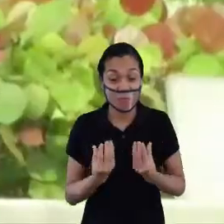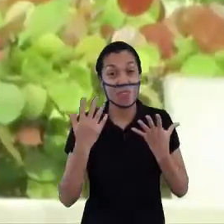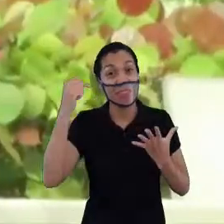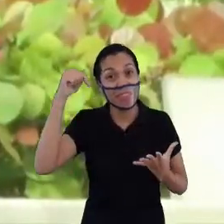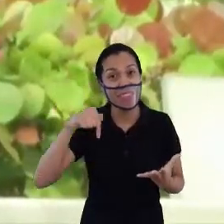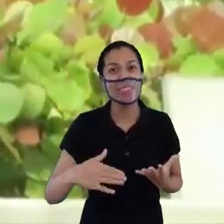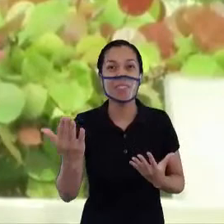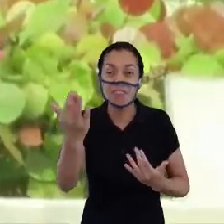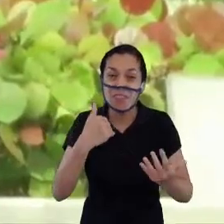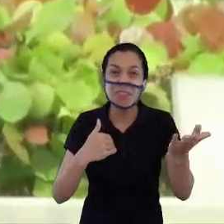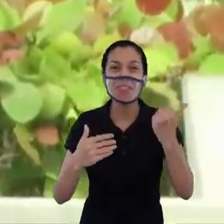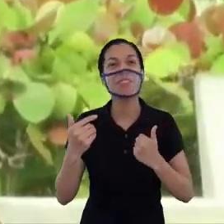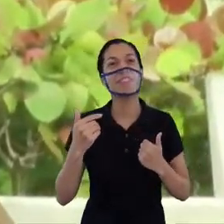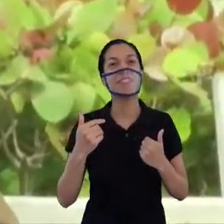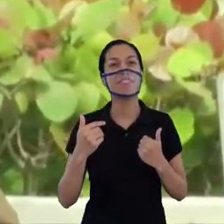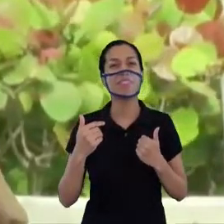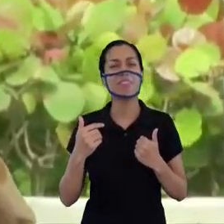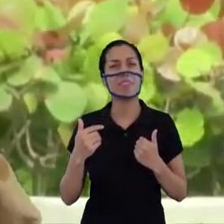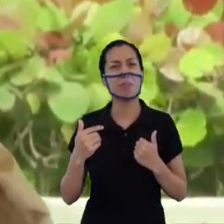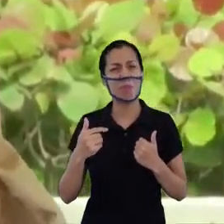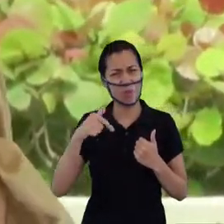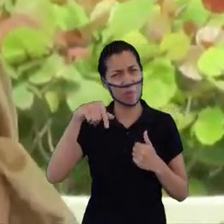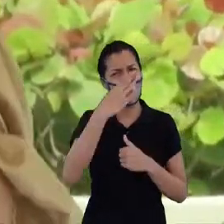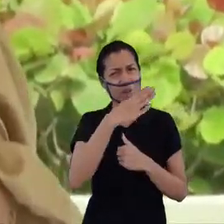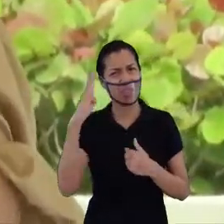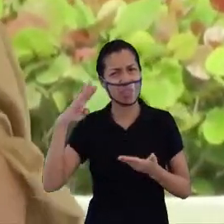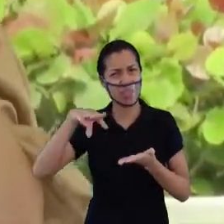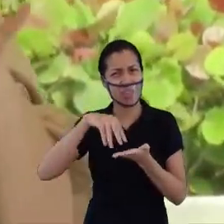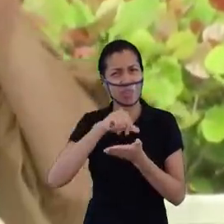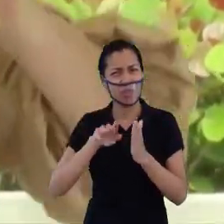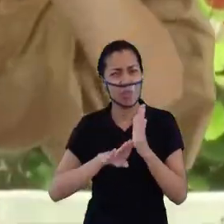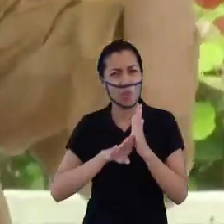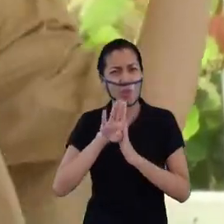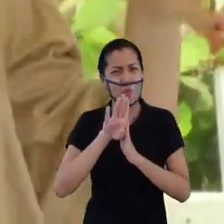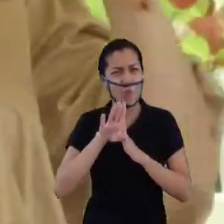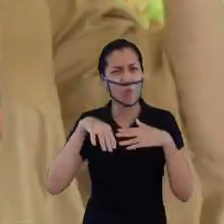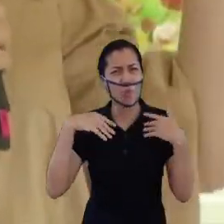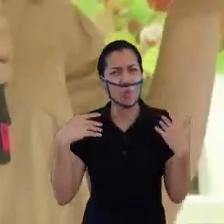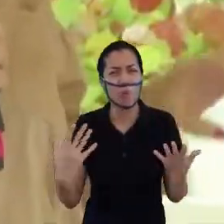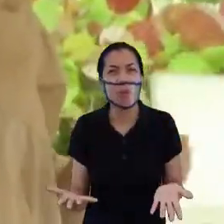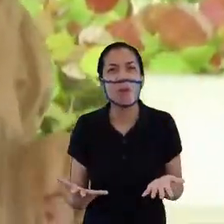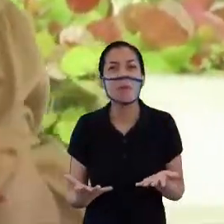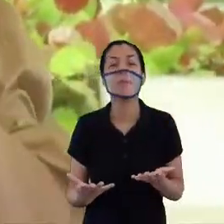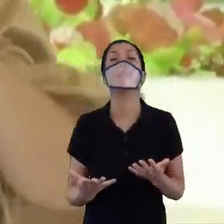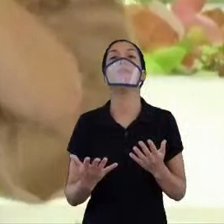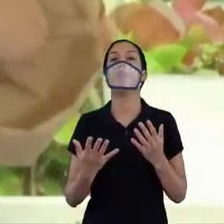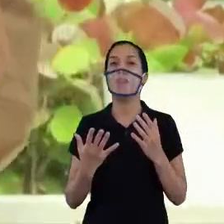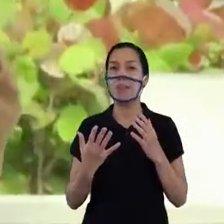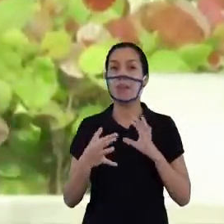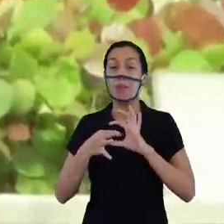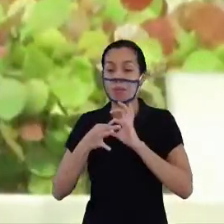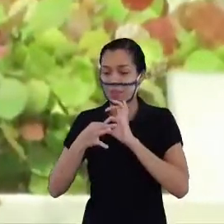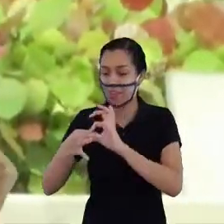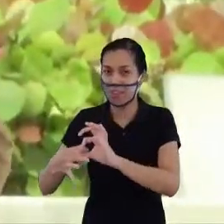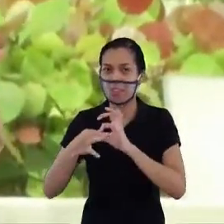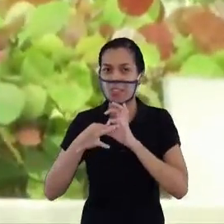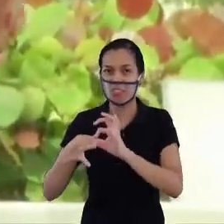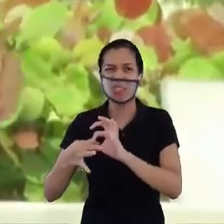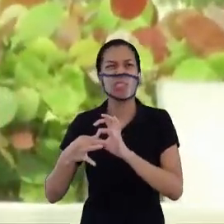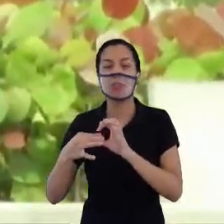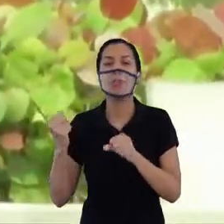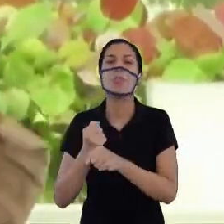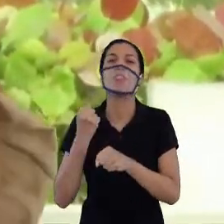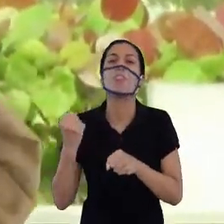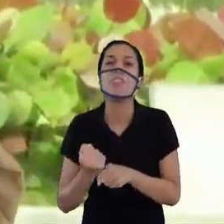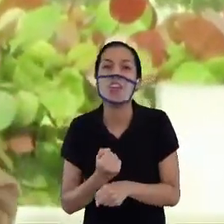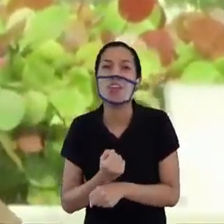tiene Barranquilla y el departamento ha sido para mí la capacidad de articular y de conectar sector público, sector